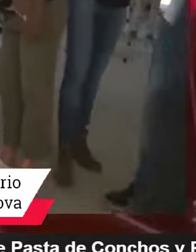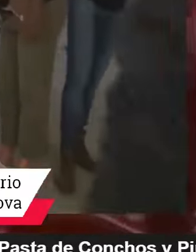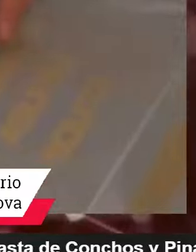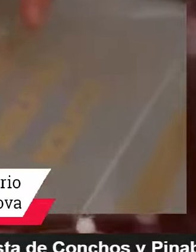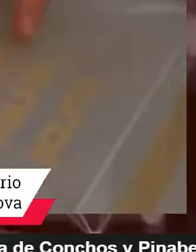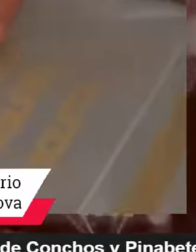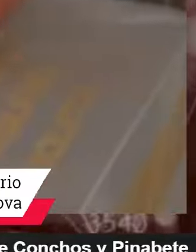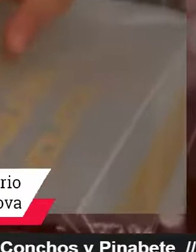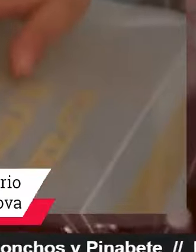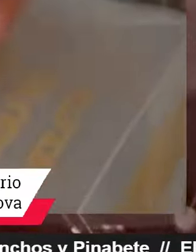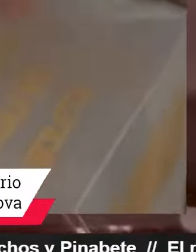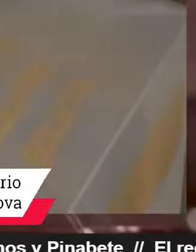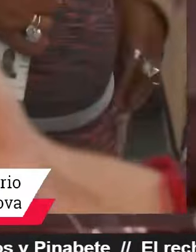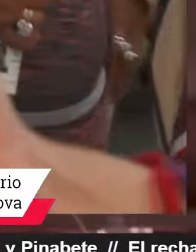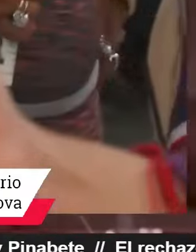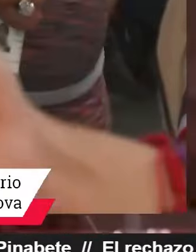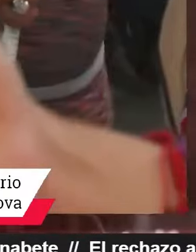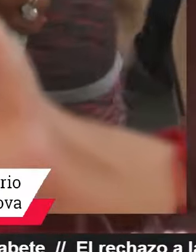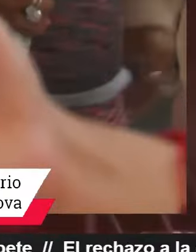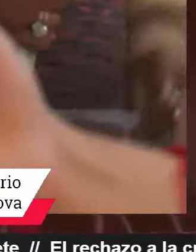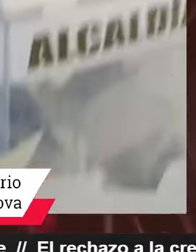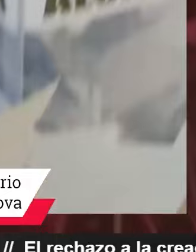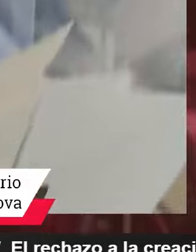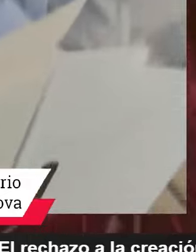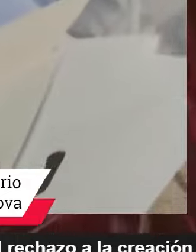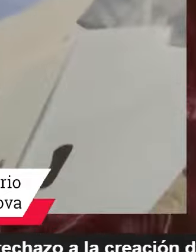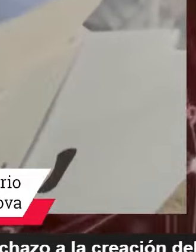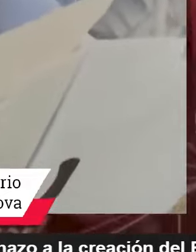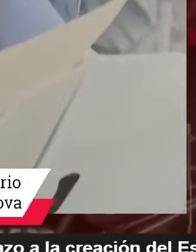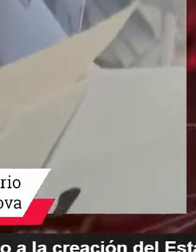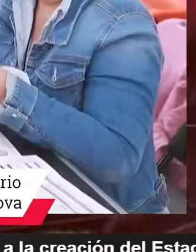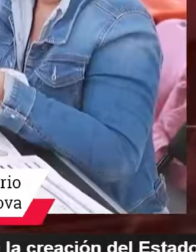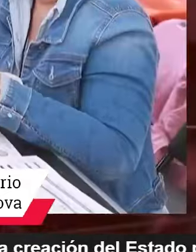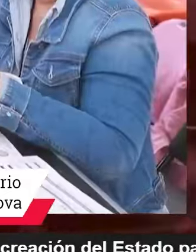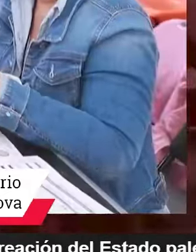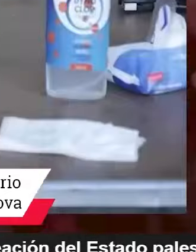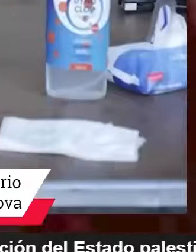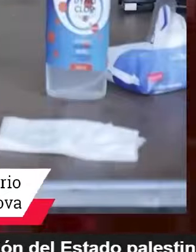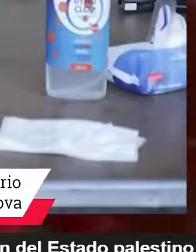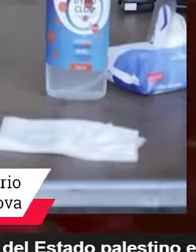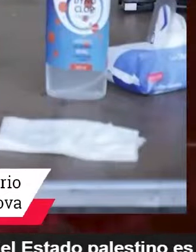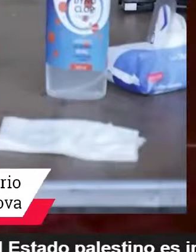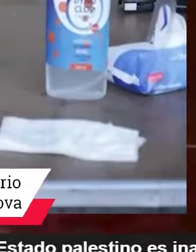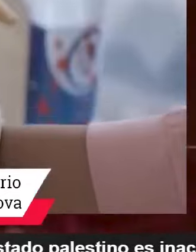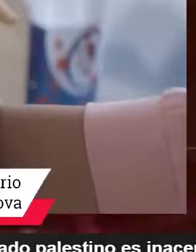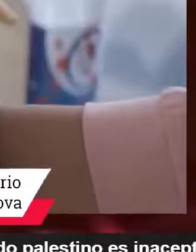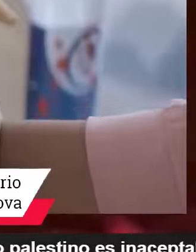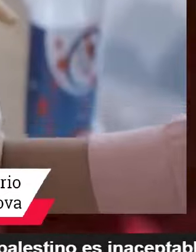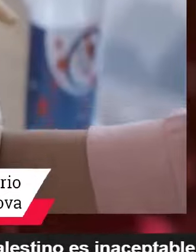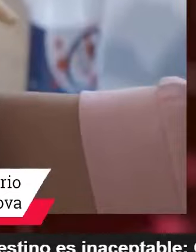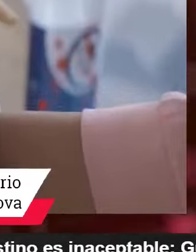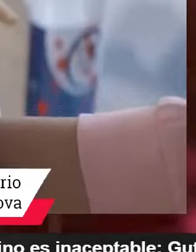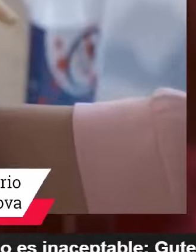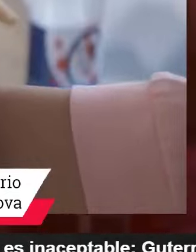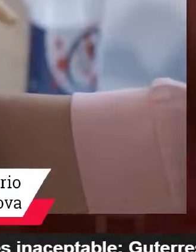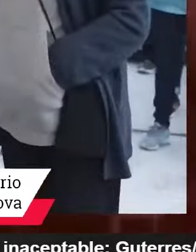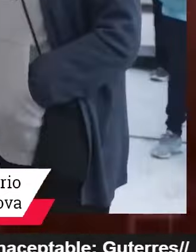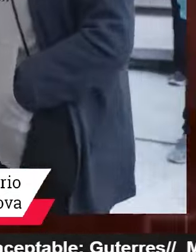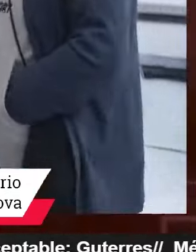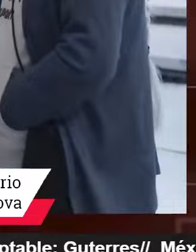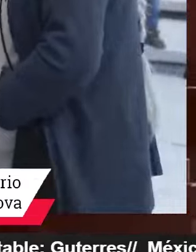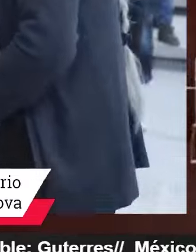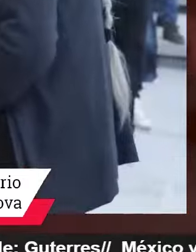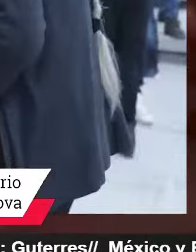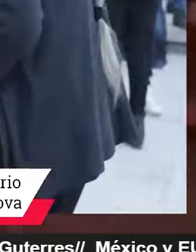pesos es decir en total obtuvo 39 millon 500,000 pesos y está vinculada a la Organización de